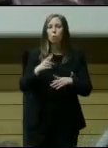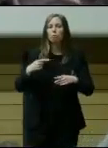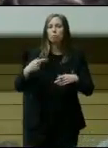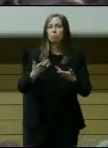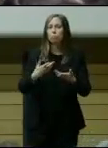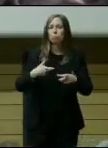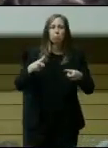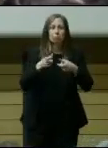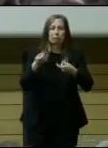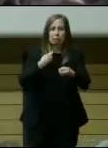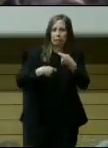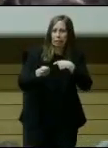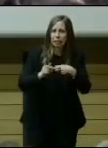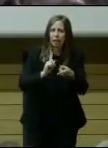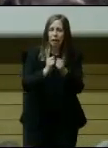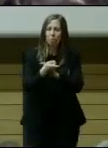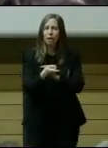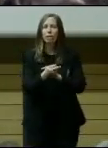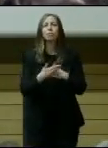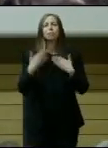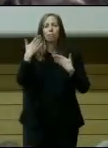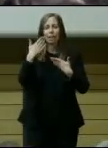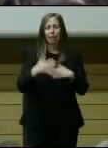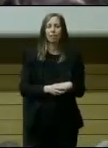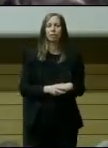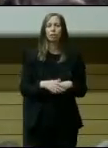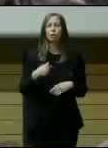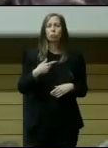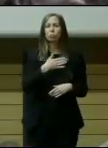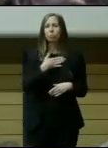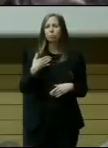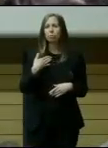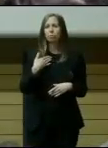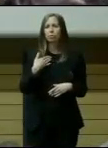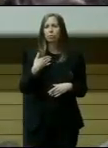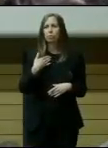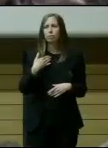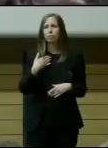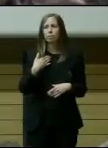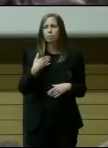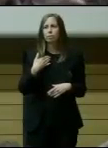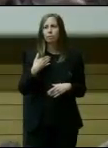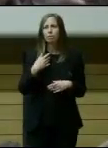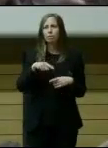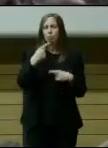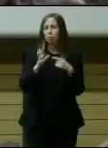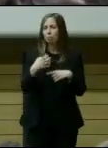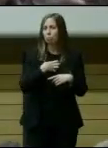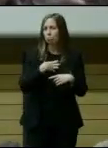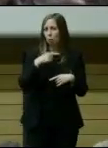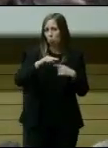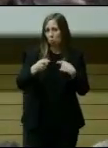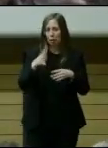de billetes, mis excentricidades, quería hotel con gimnasio, no ha podido ser, a la próxima seguro que sí,